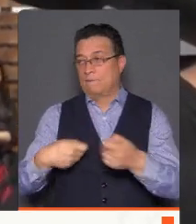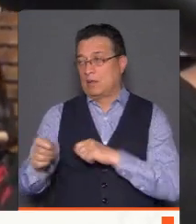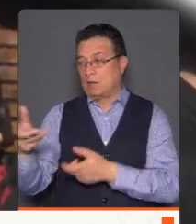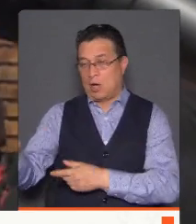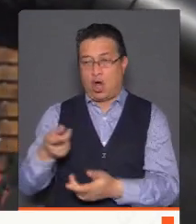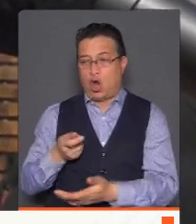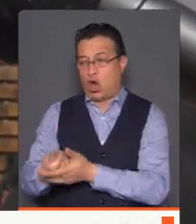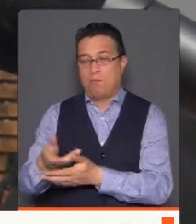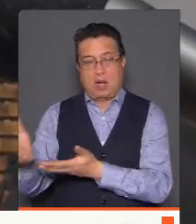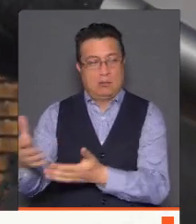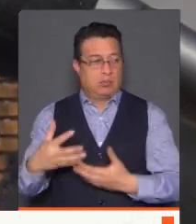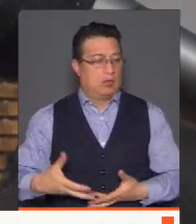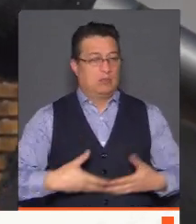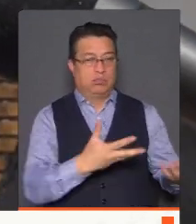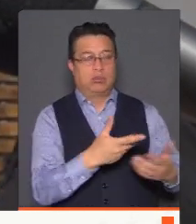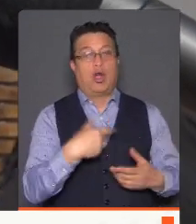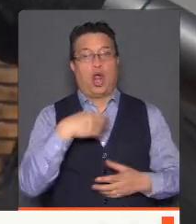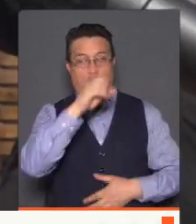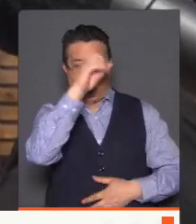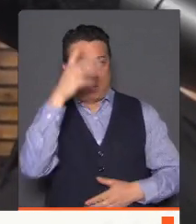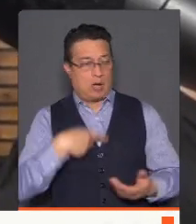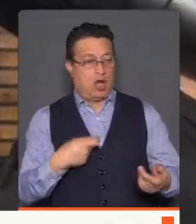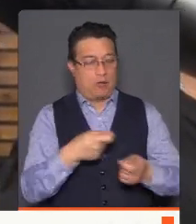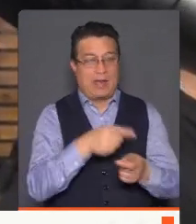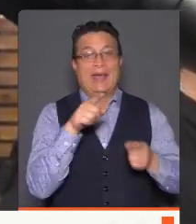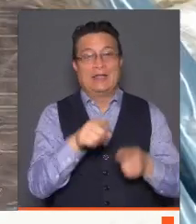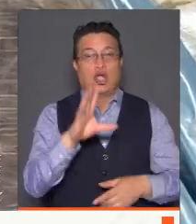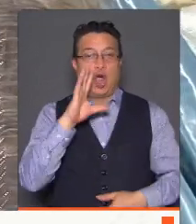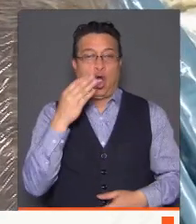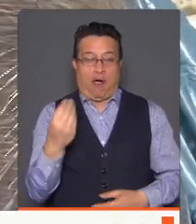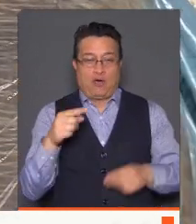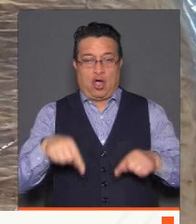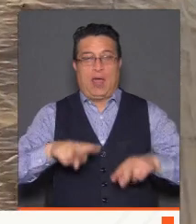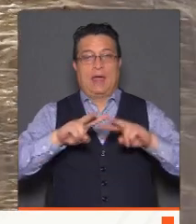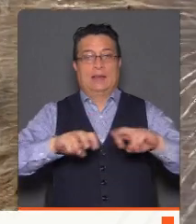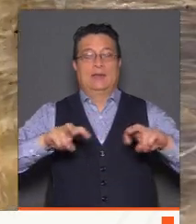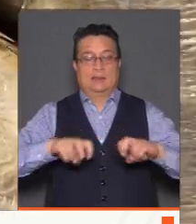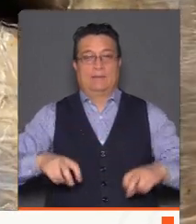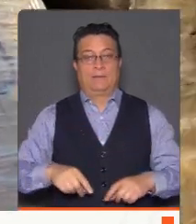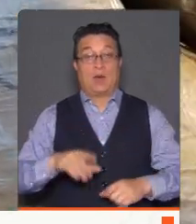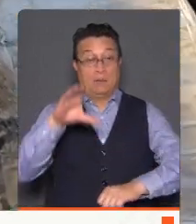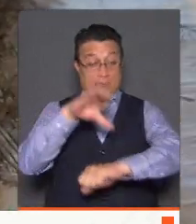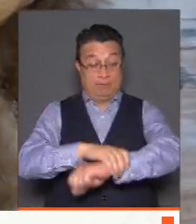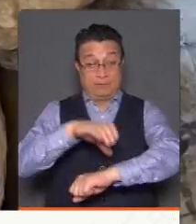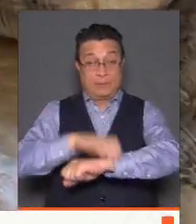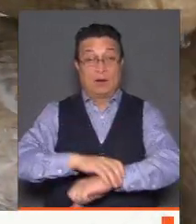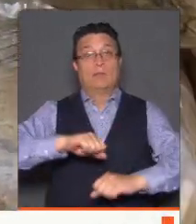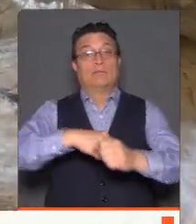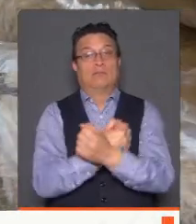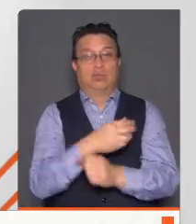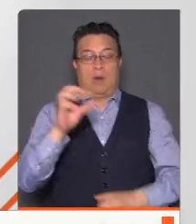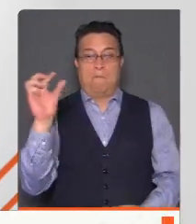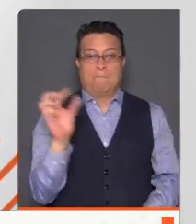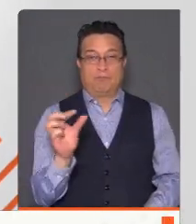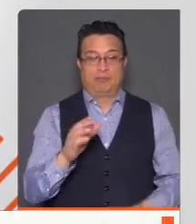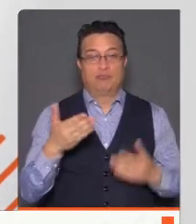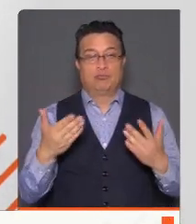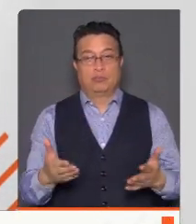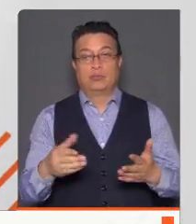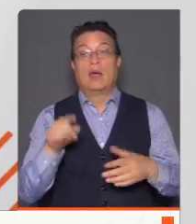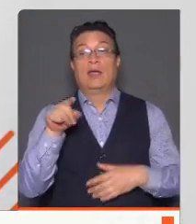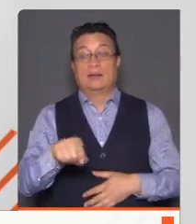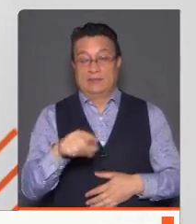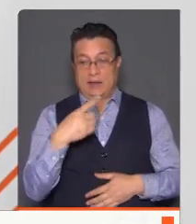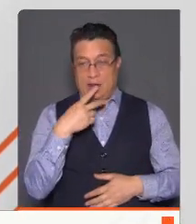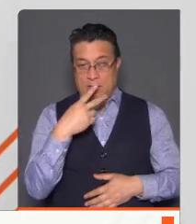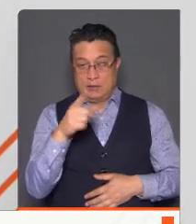de la droga a los ciudadanos colombianos, y eso obviamente es materia de investigación. Los detenidos quedaron en prisión preventiva, incluido Sebastián Nach